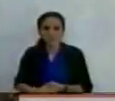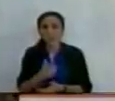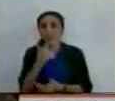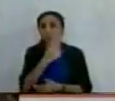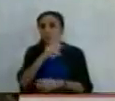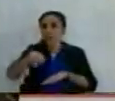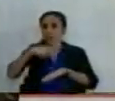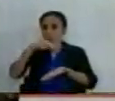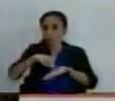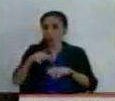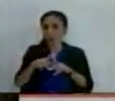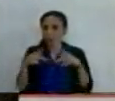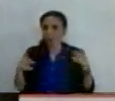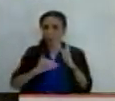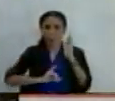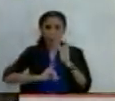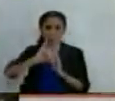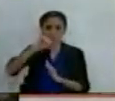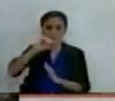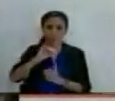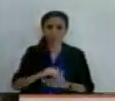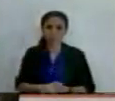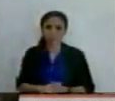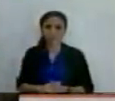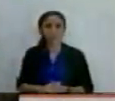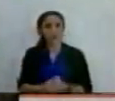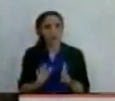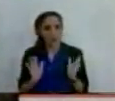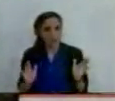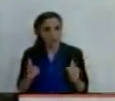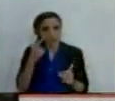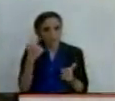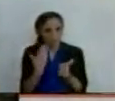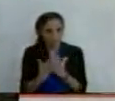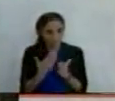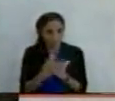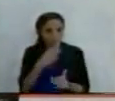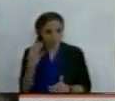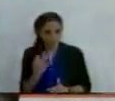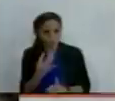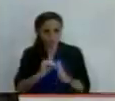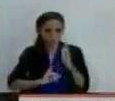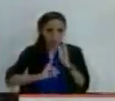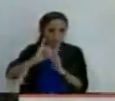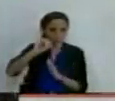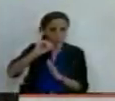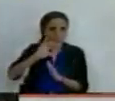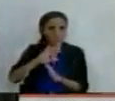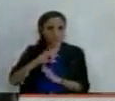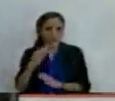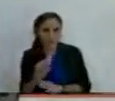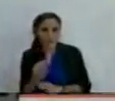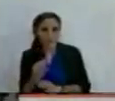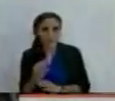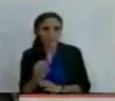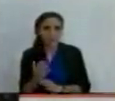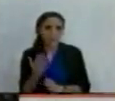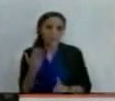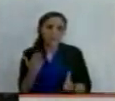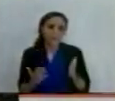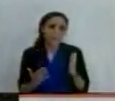onal si yo doy cierto como eso si doy cierto es pero como cierto